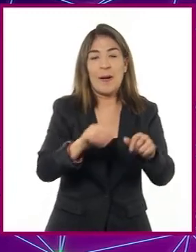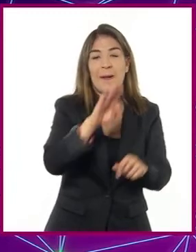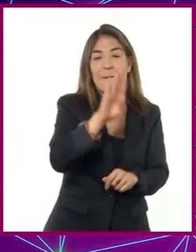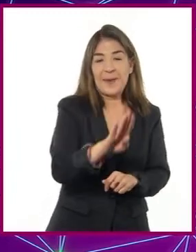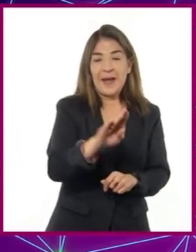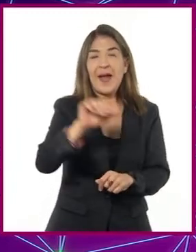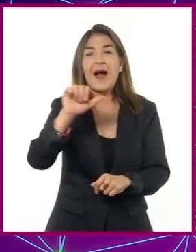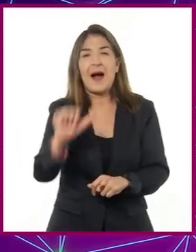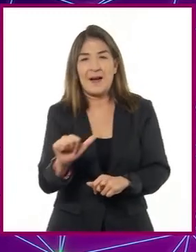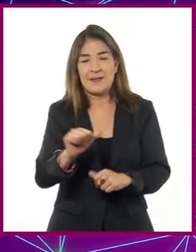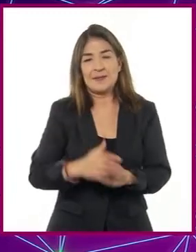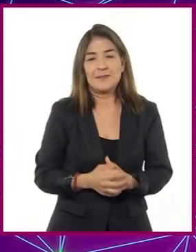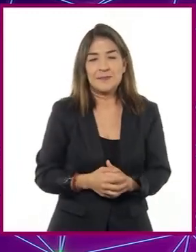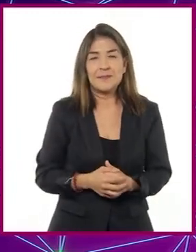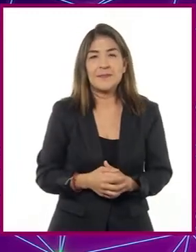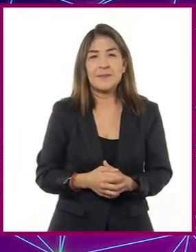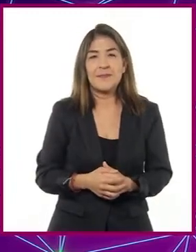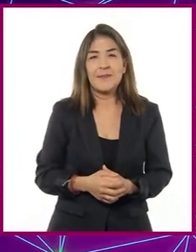le puede llamar